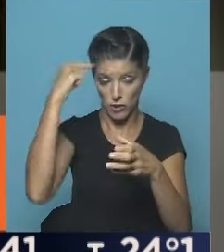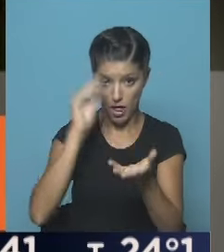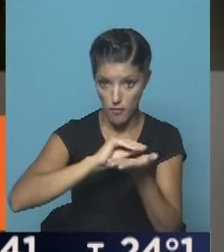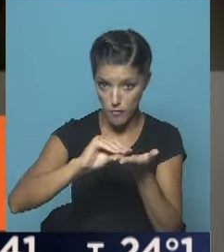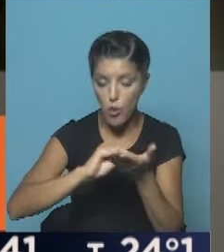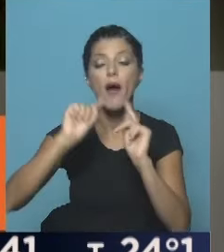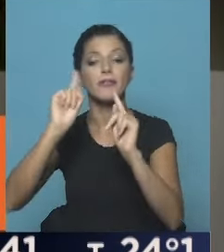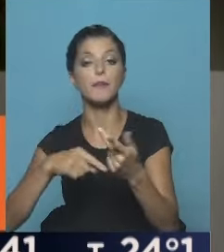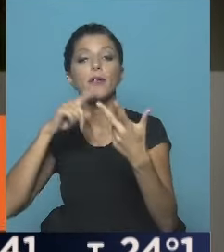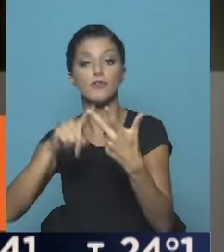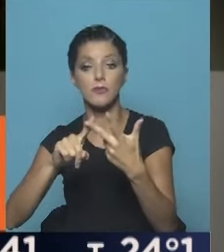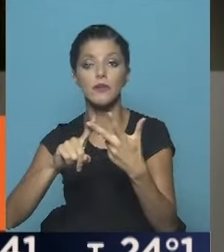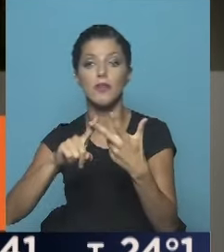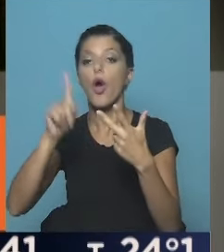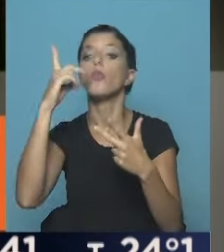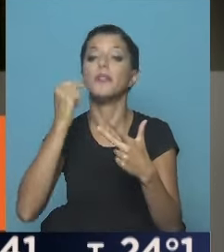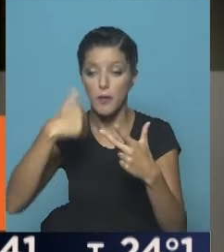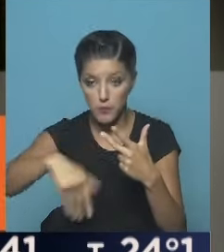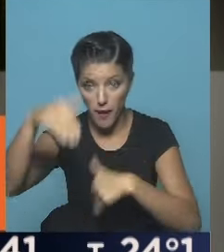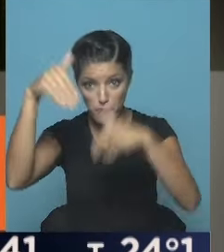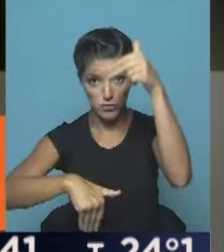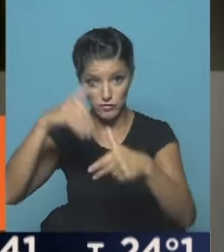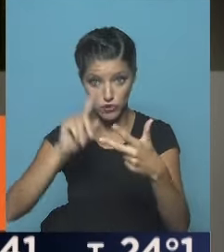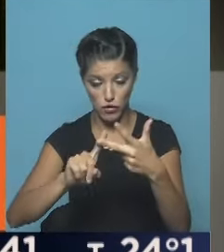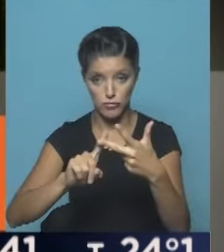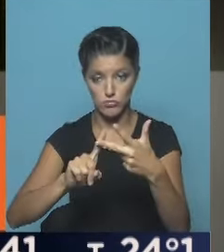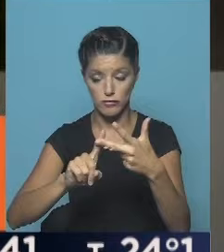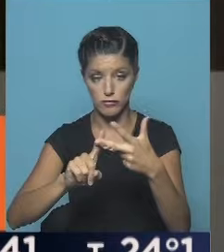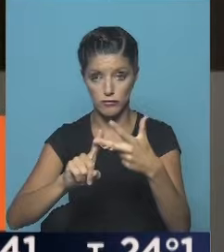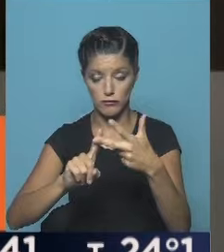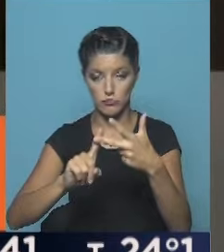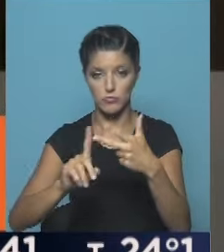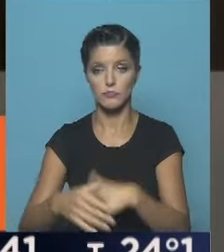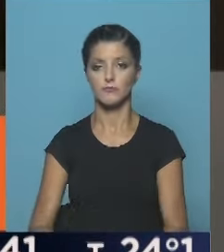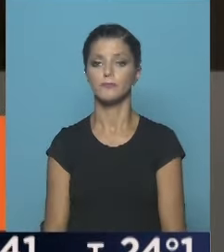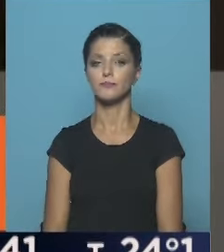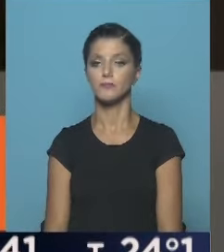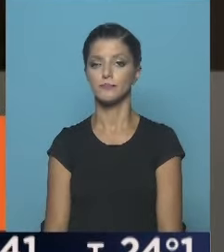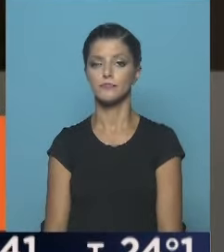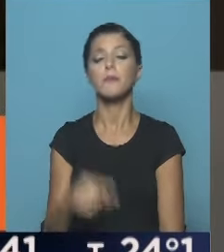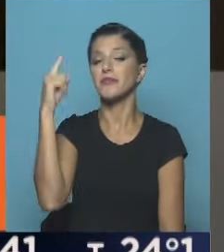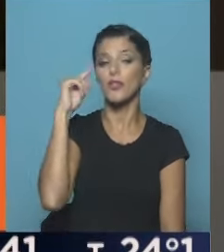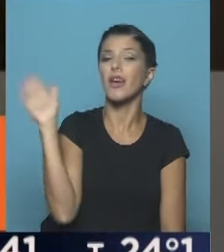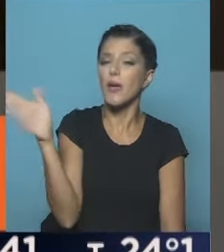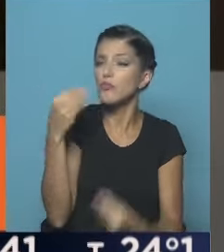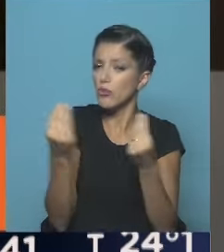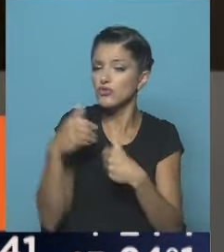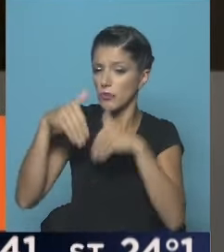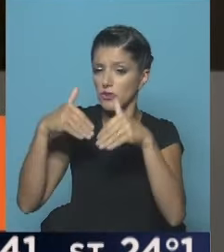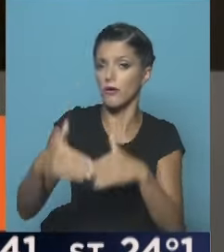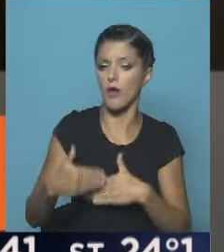necesidad de contar con un calendario electoral teniendo en cuenta todas las elecciones que han sido pospuestas violando los